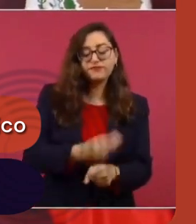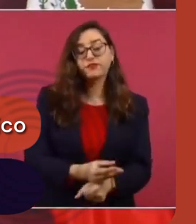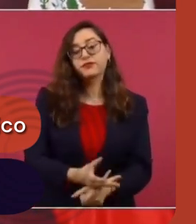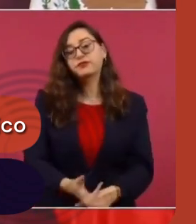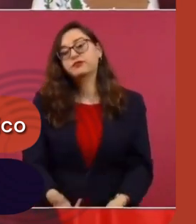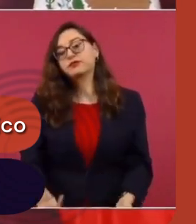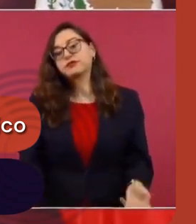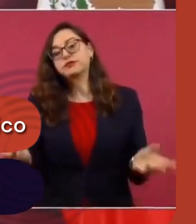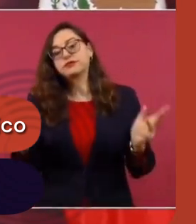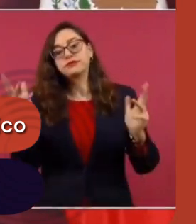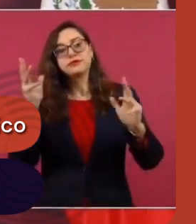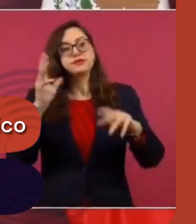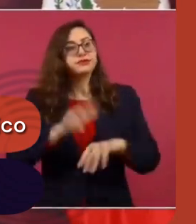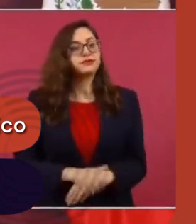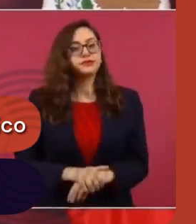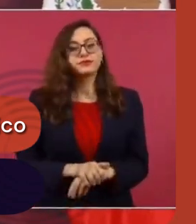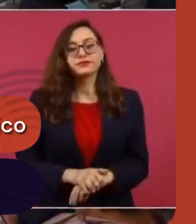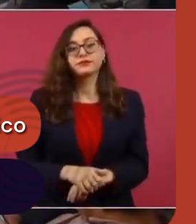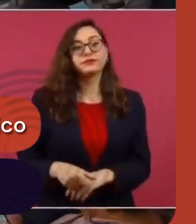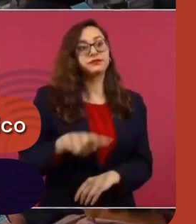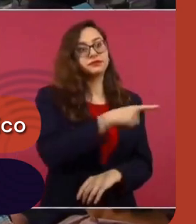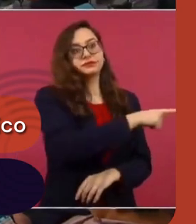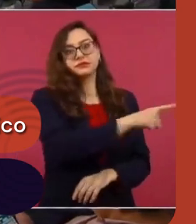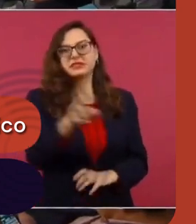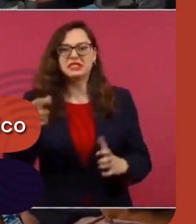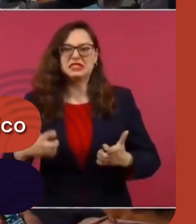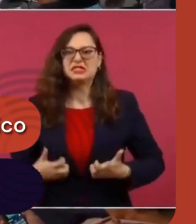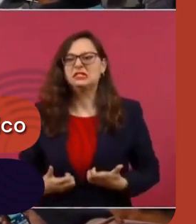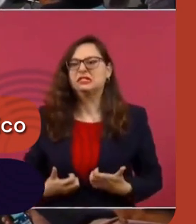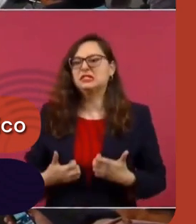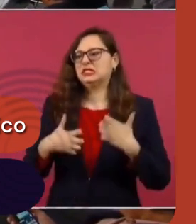la soflama de que el INE no se toca,